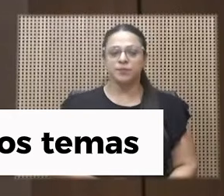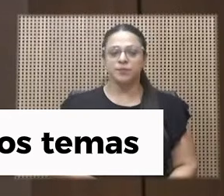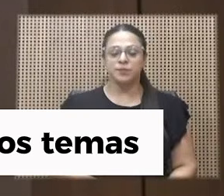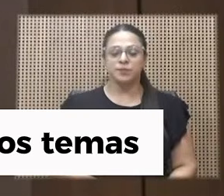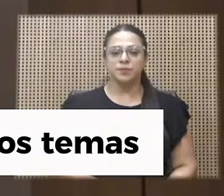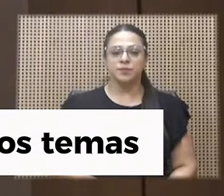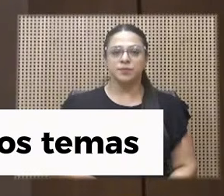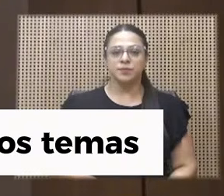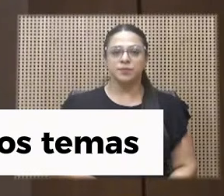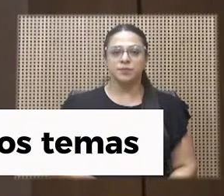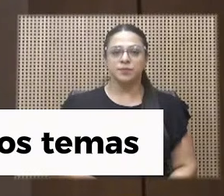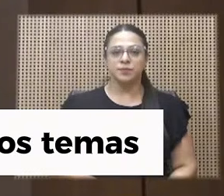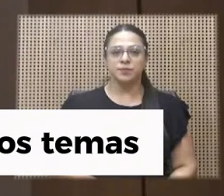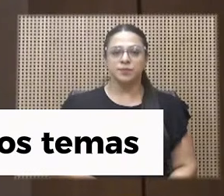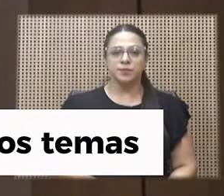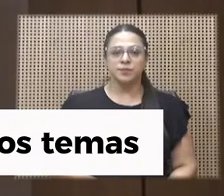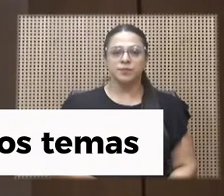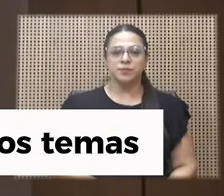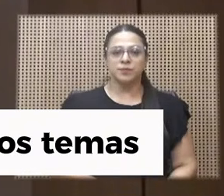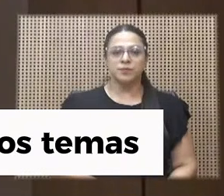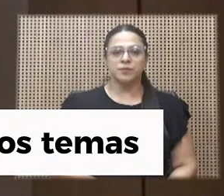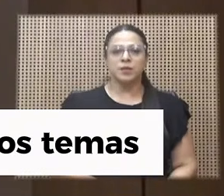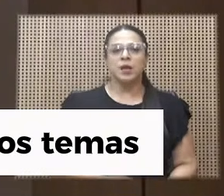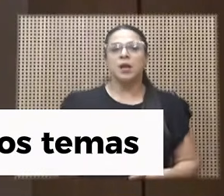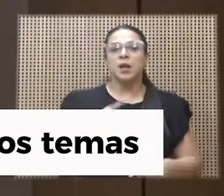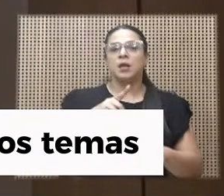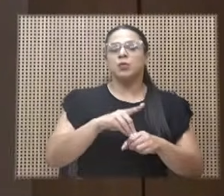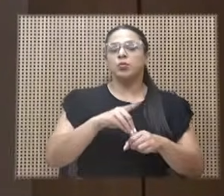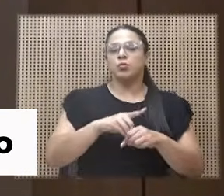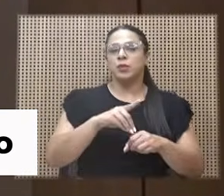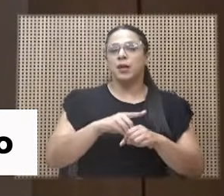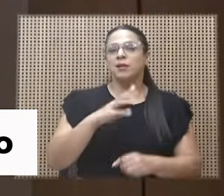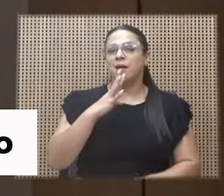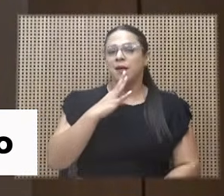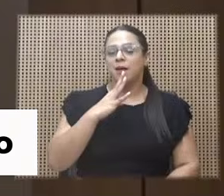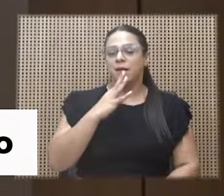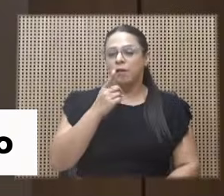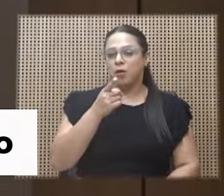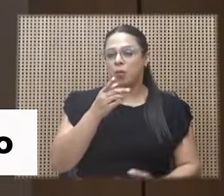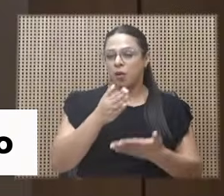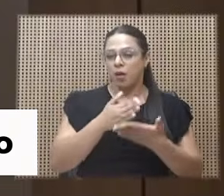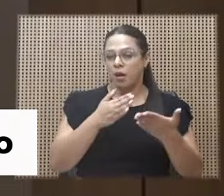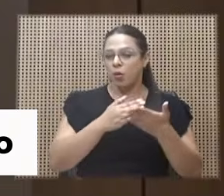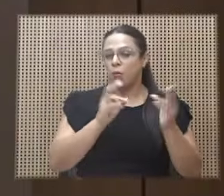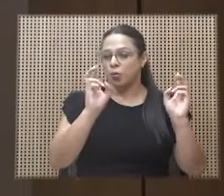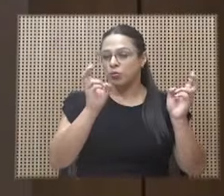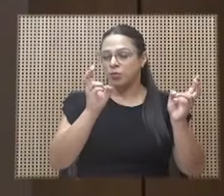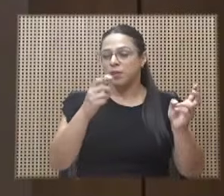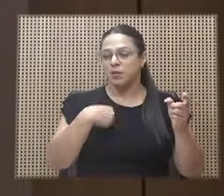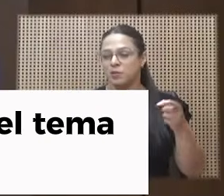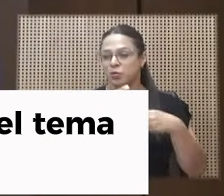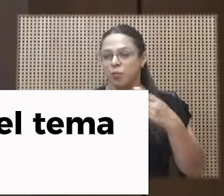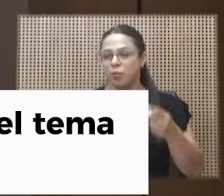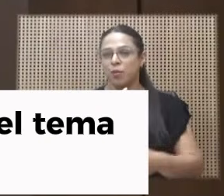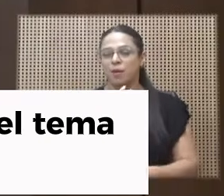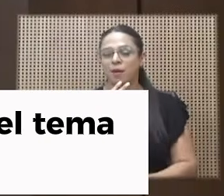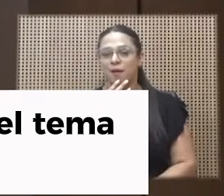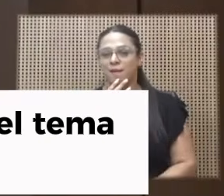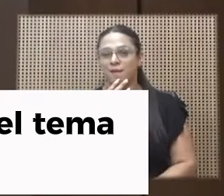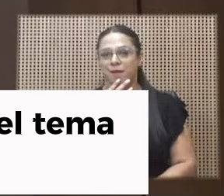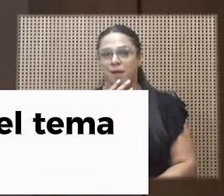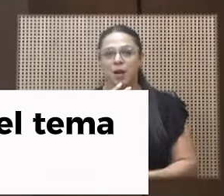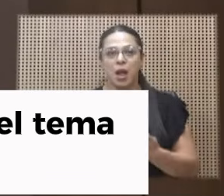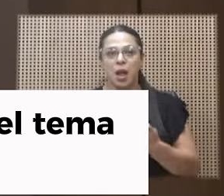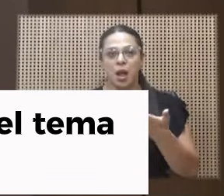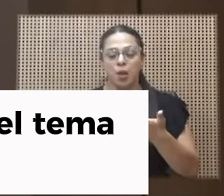La diputada Segura hizo referencia a algunos temas a los cuales me voy a ir refiriendo en